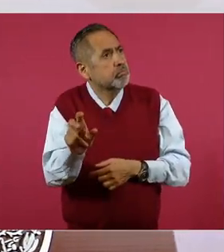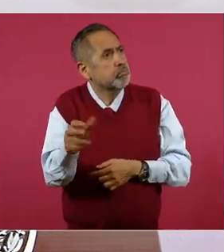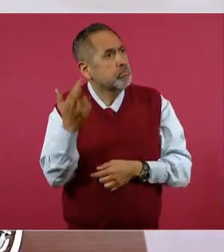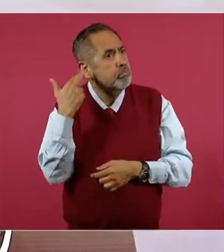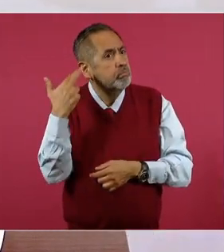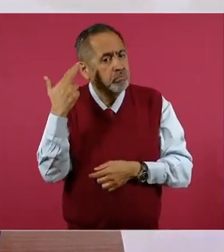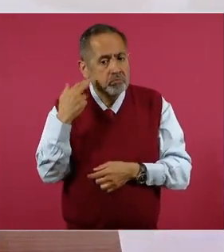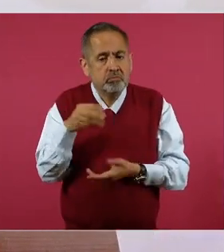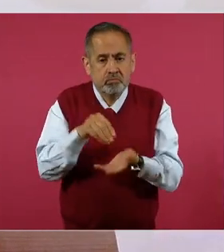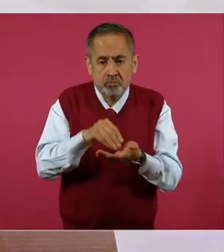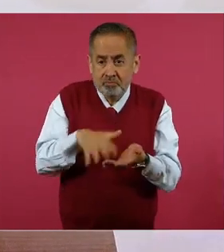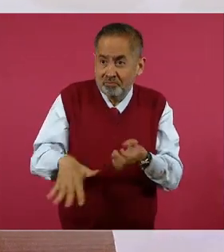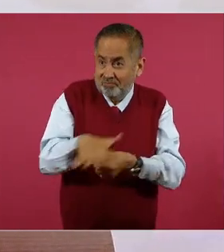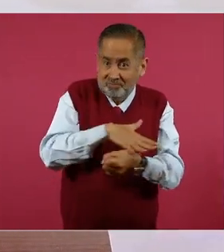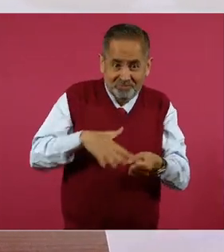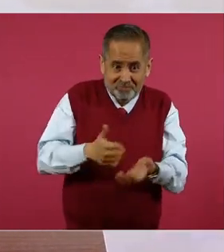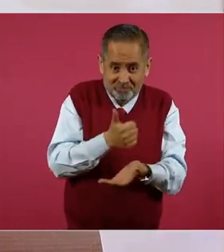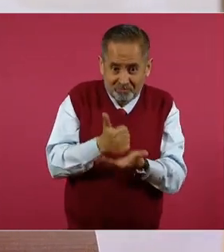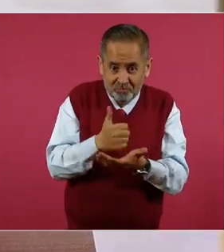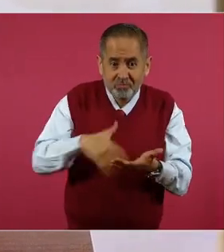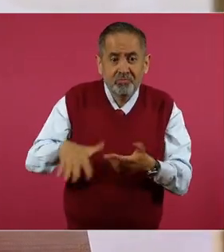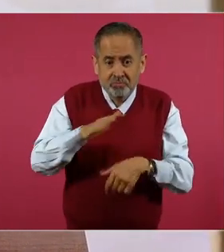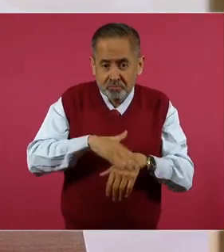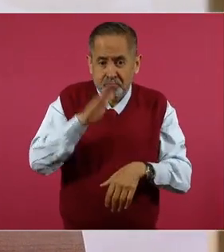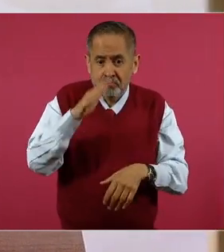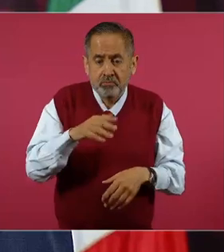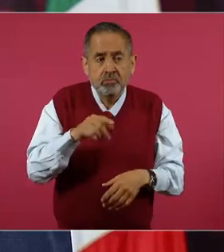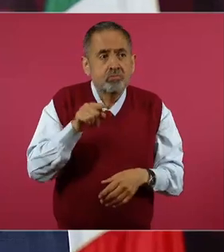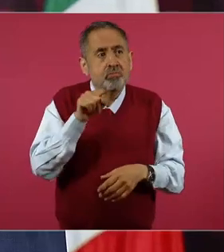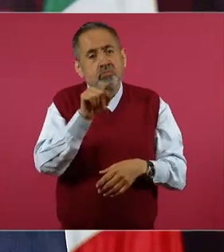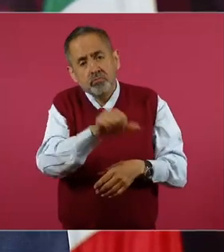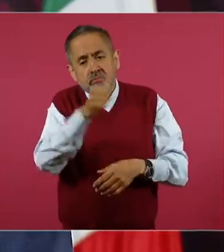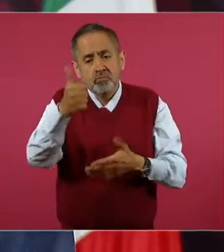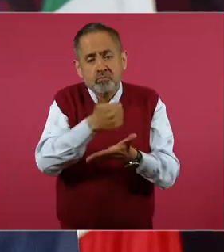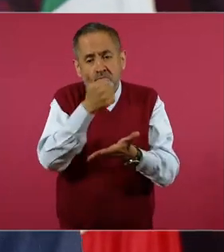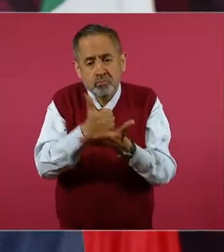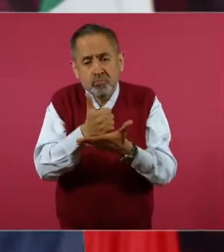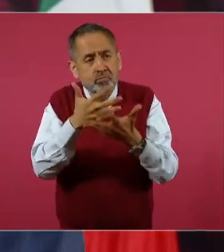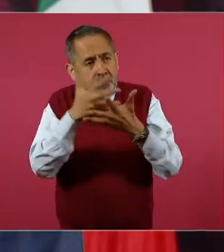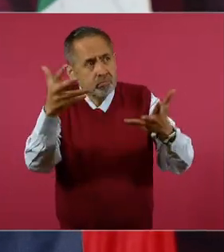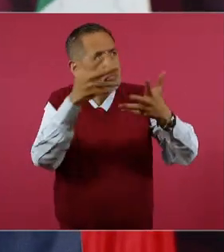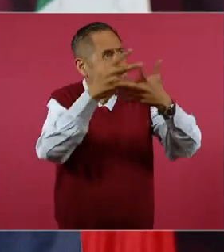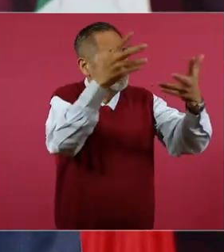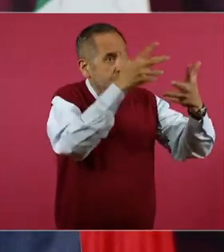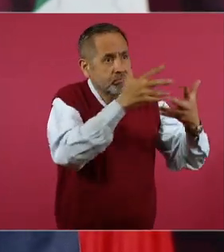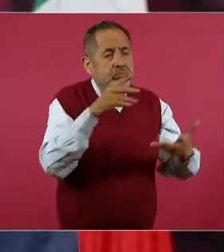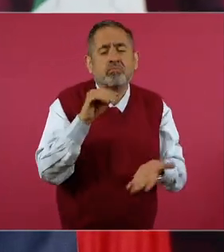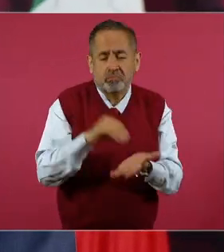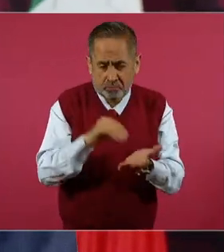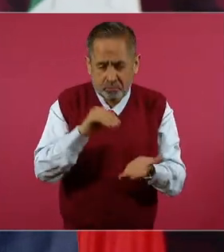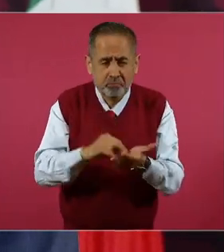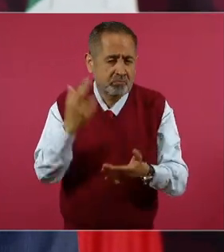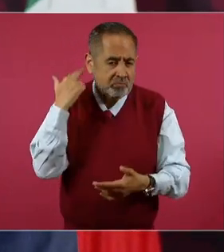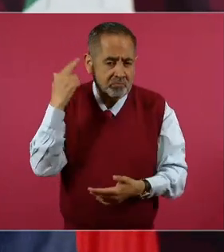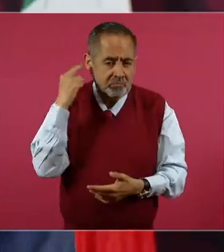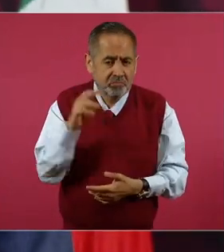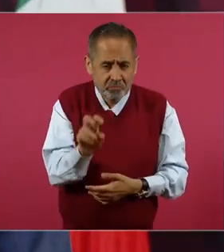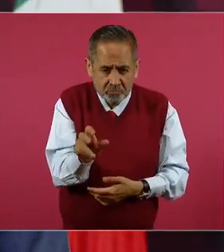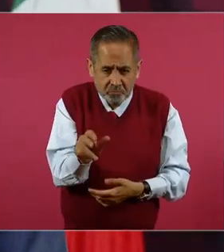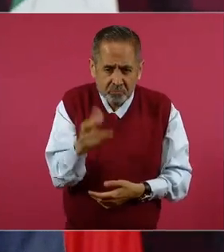sobre todo aquí y en las grandes urbes, por